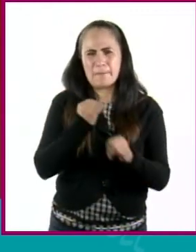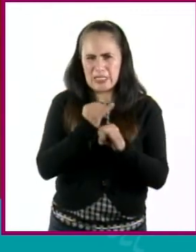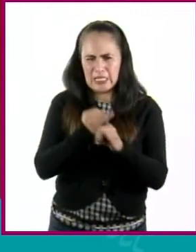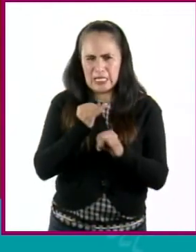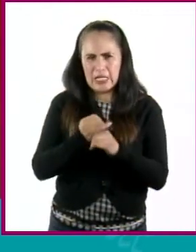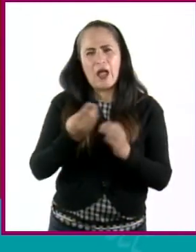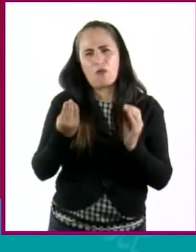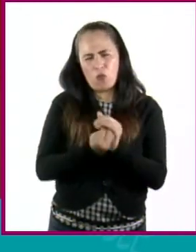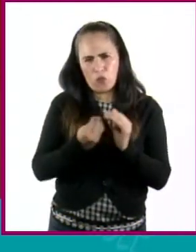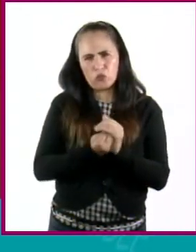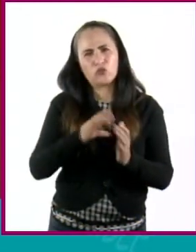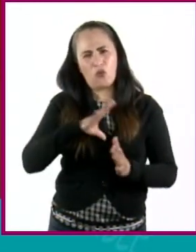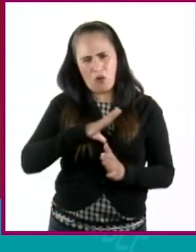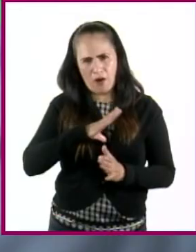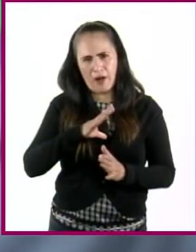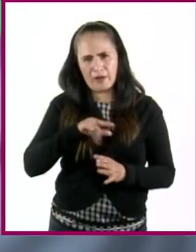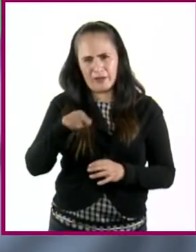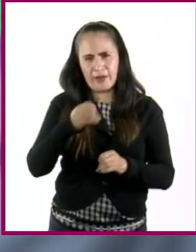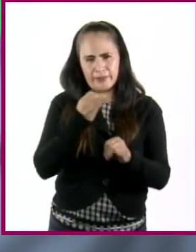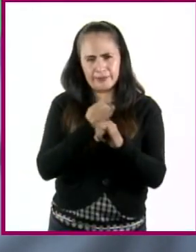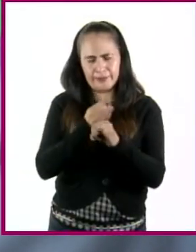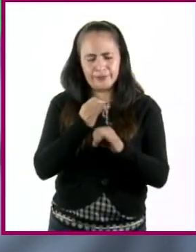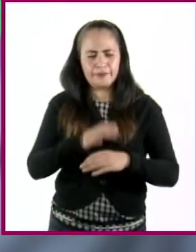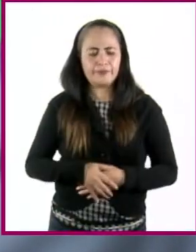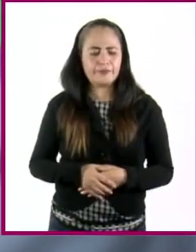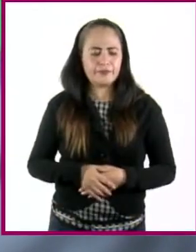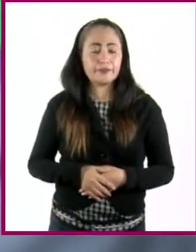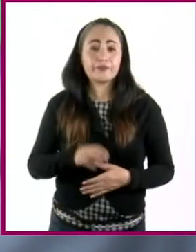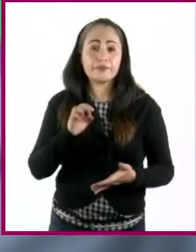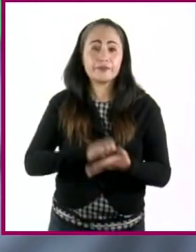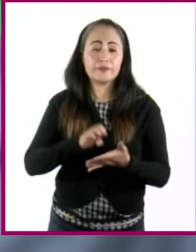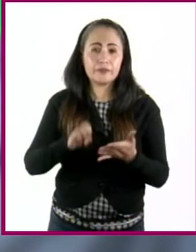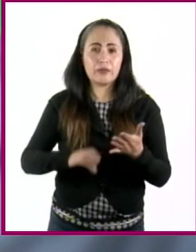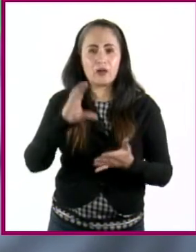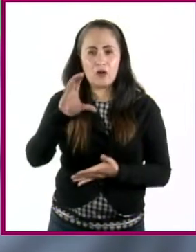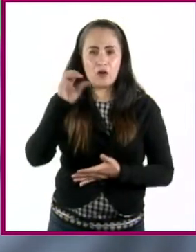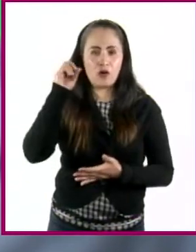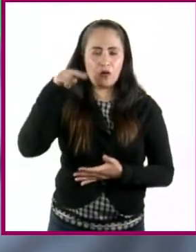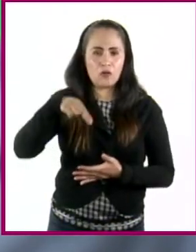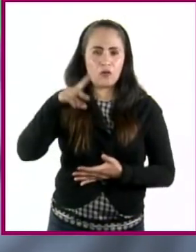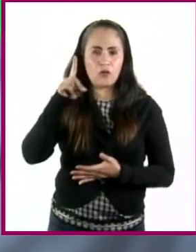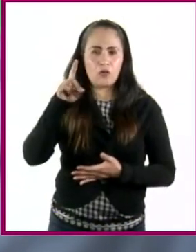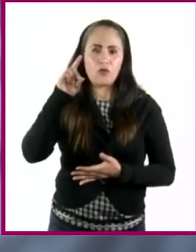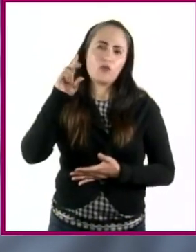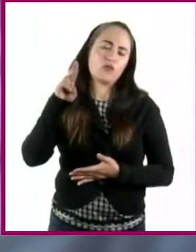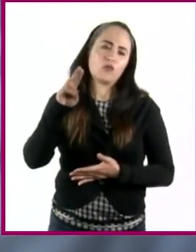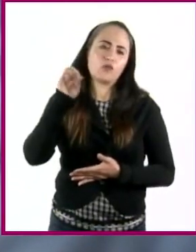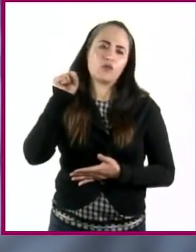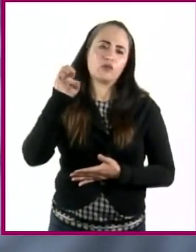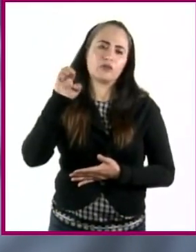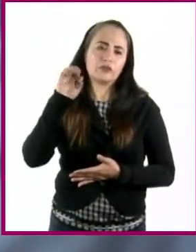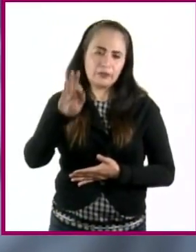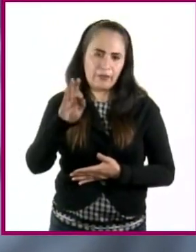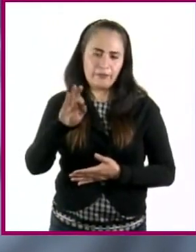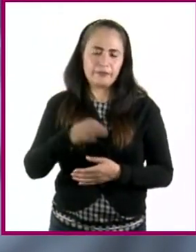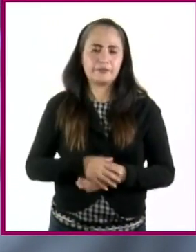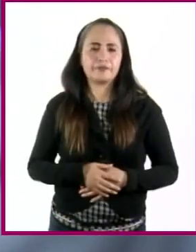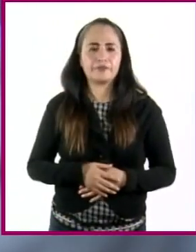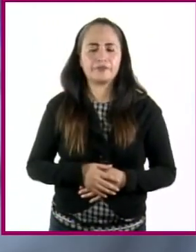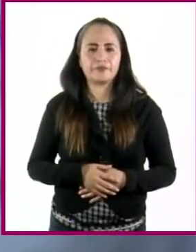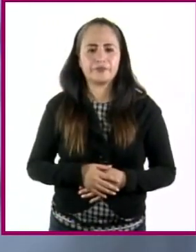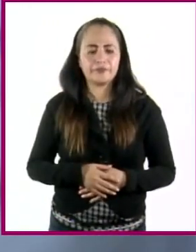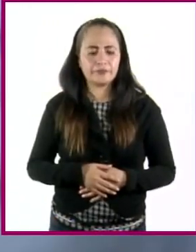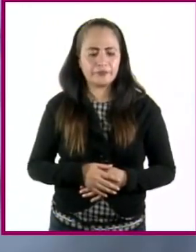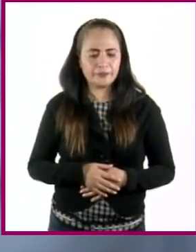ofrecen cursos virtuales. Un ejemplo que pongo, por ejemplo, la CONDUCEF, que es la Comisión Nacional para la Protección y Defensa de los Usuarios de